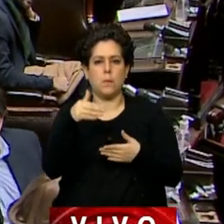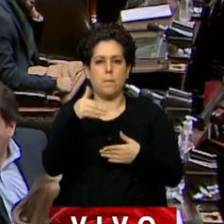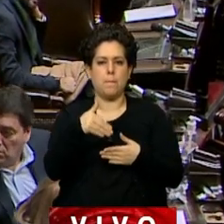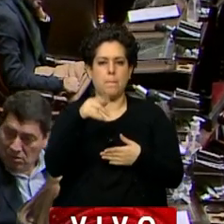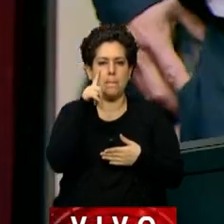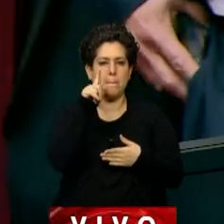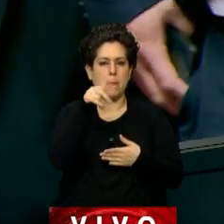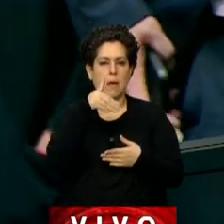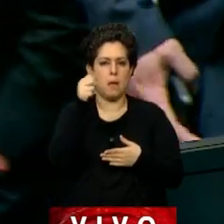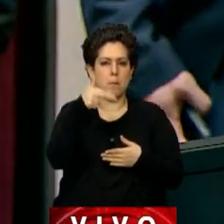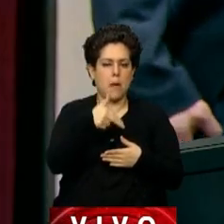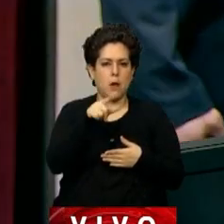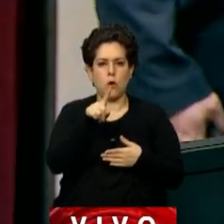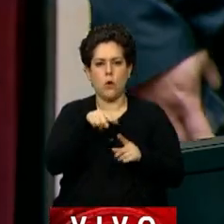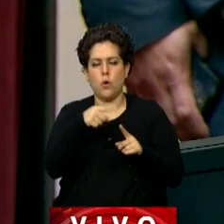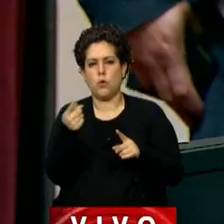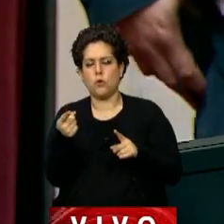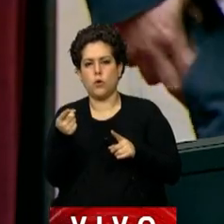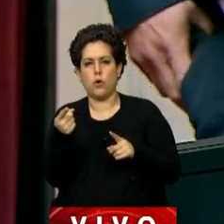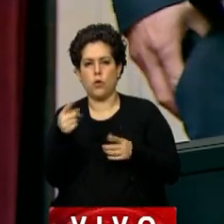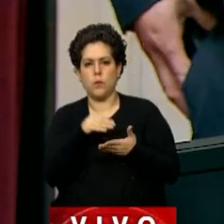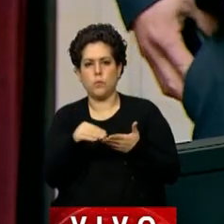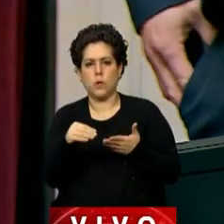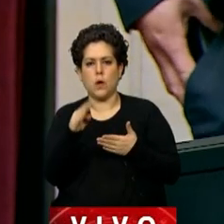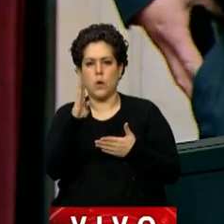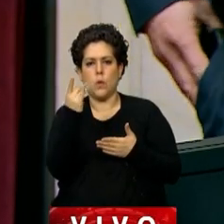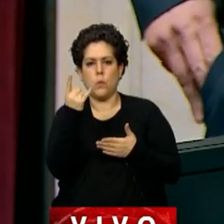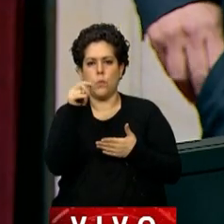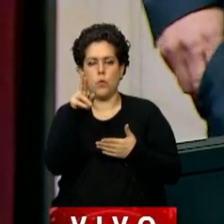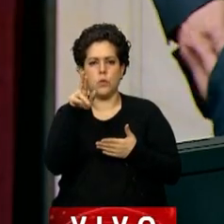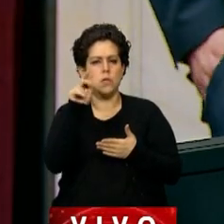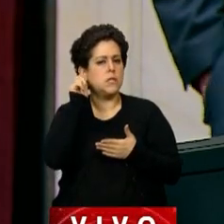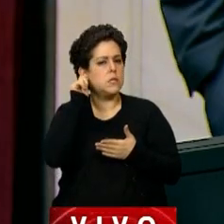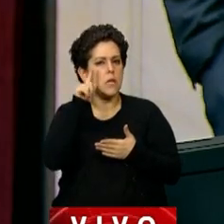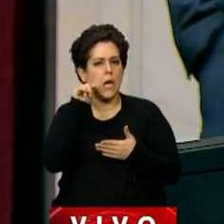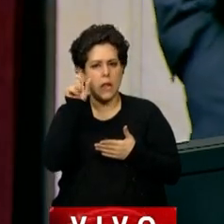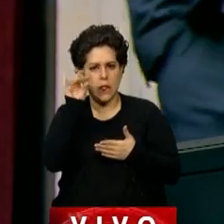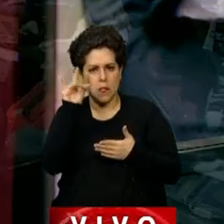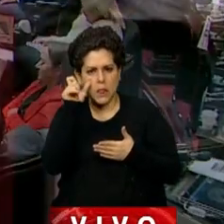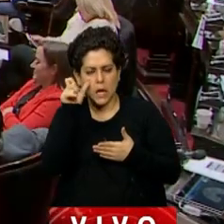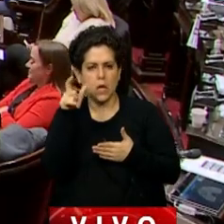Milman no, es Burjaile. Burjaile no está identificado.